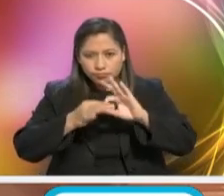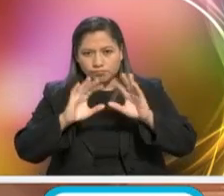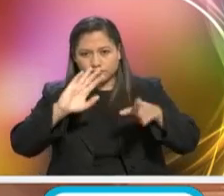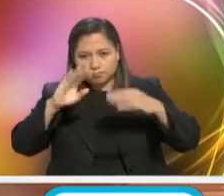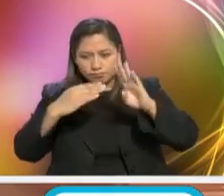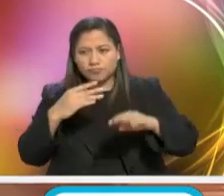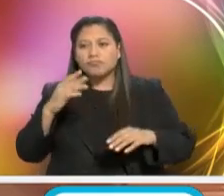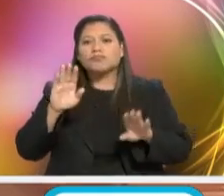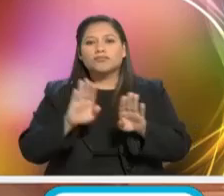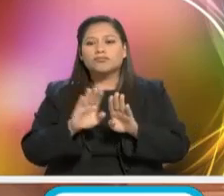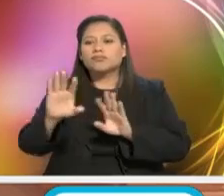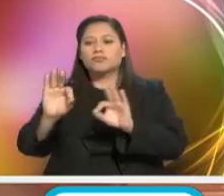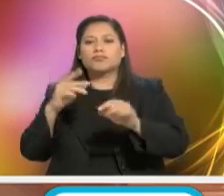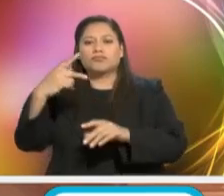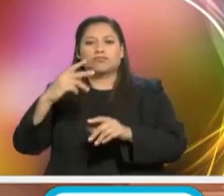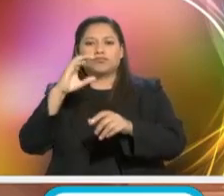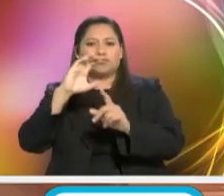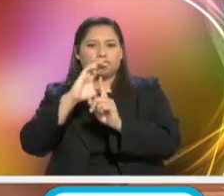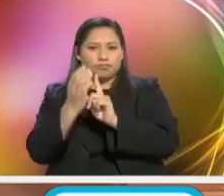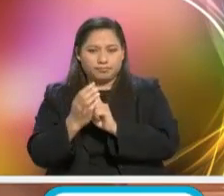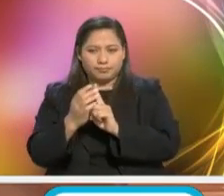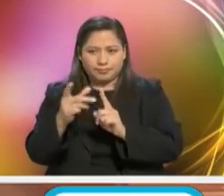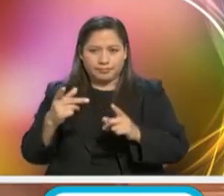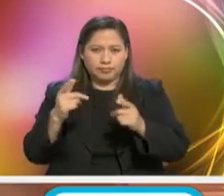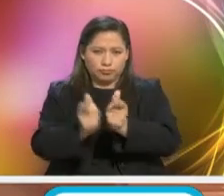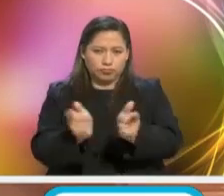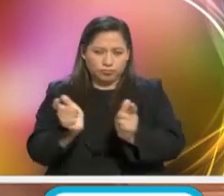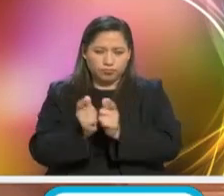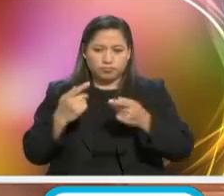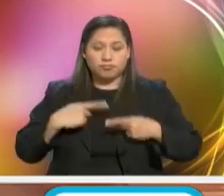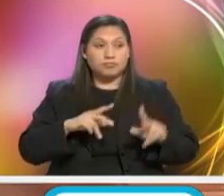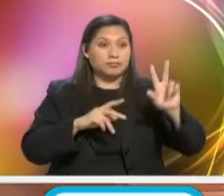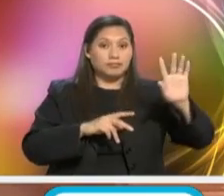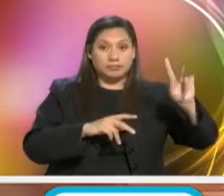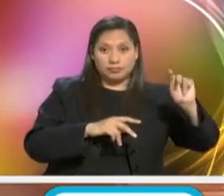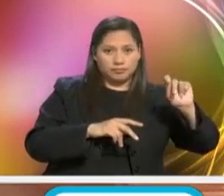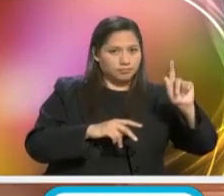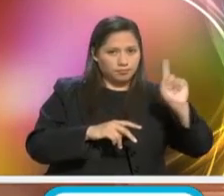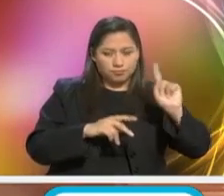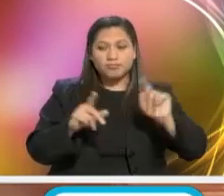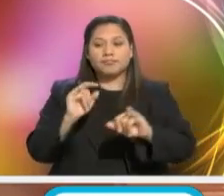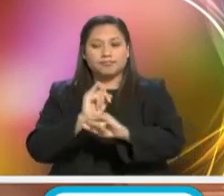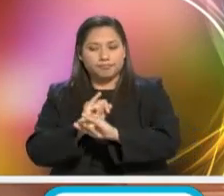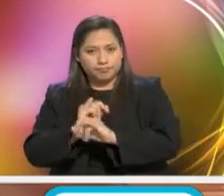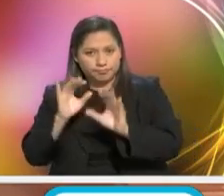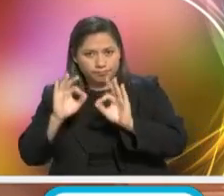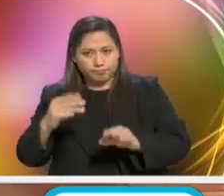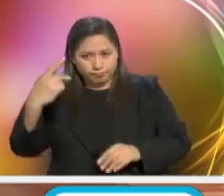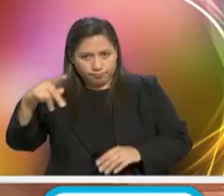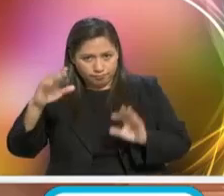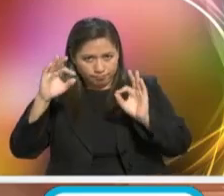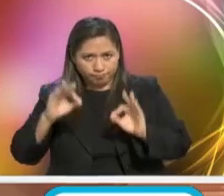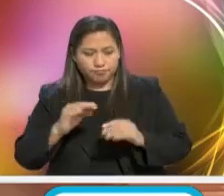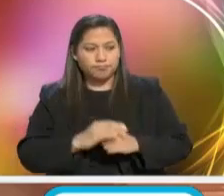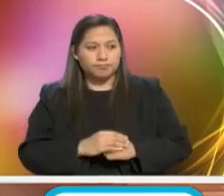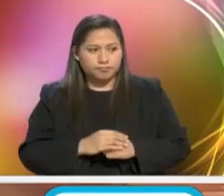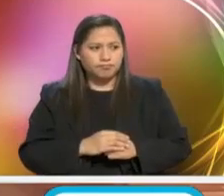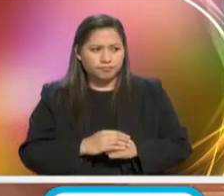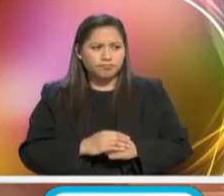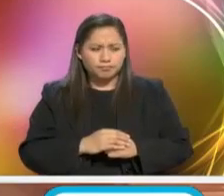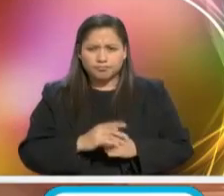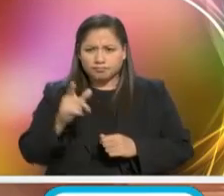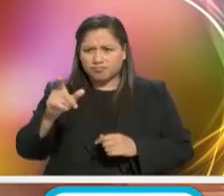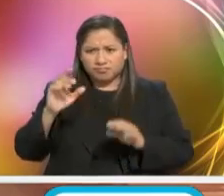comité. Es la manera más oficial, ni siquiera de televisora, ¿no? ¿Me explico? Institucional absoluto. Institucional ¿Se absoluta. podría decir así?